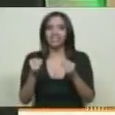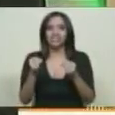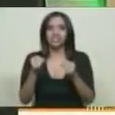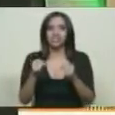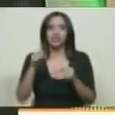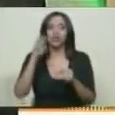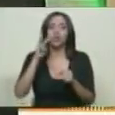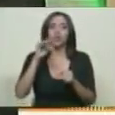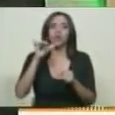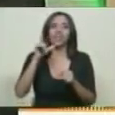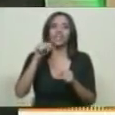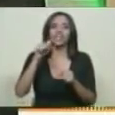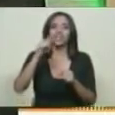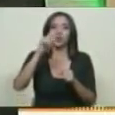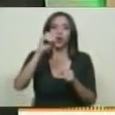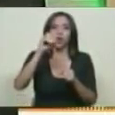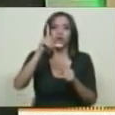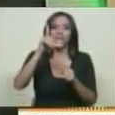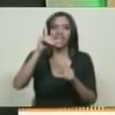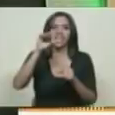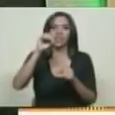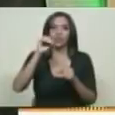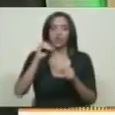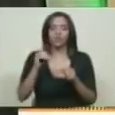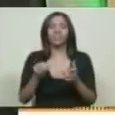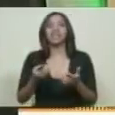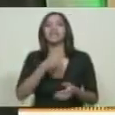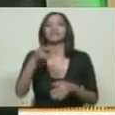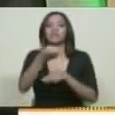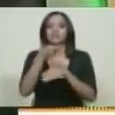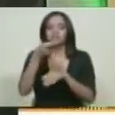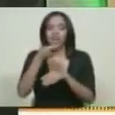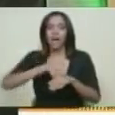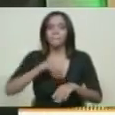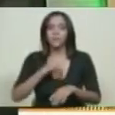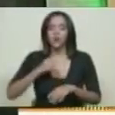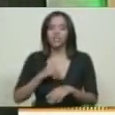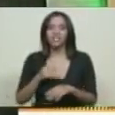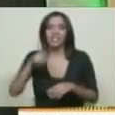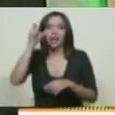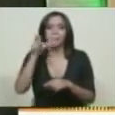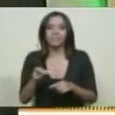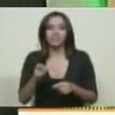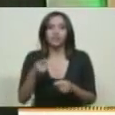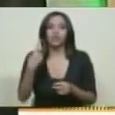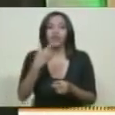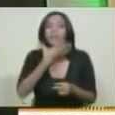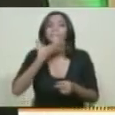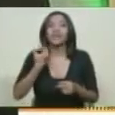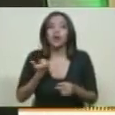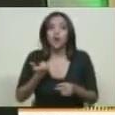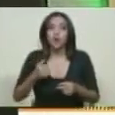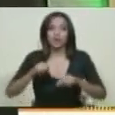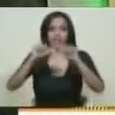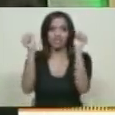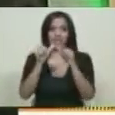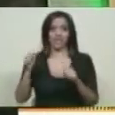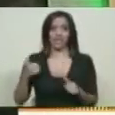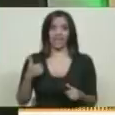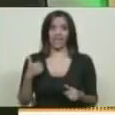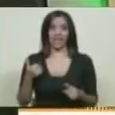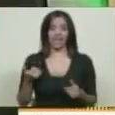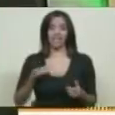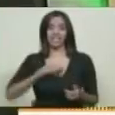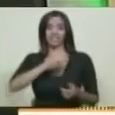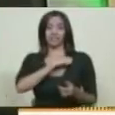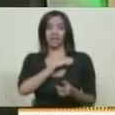un perseguido no solamente de la policía y del sistema judicial. Es una persona a la que, siendo uno de los mejores actores que tiene España, y además un actor